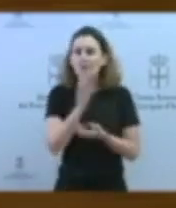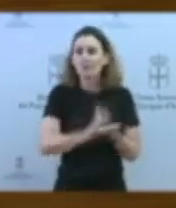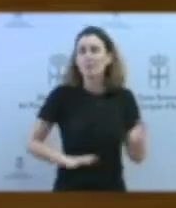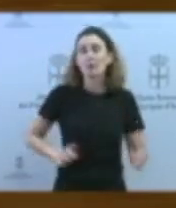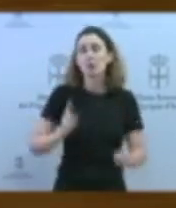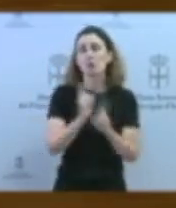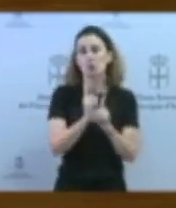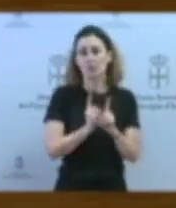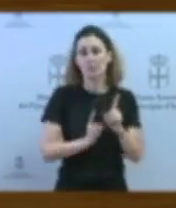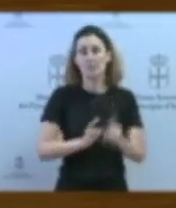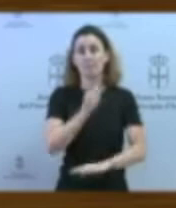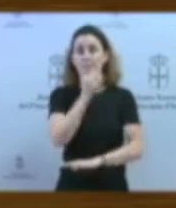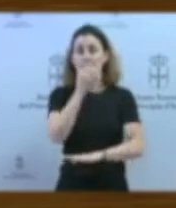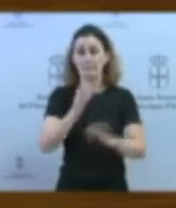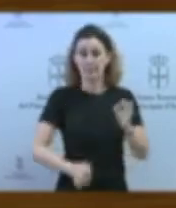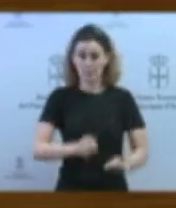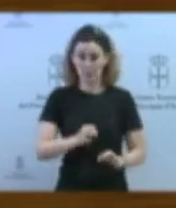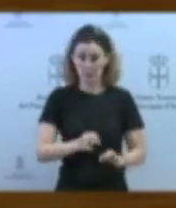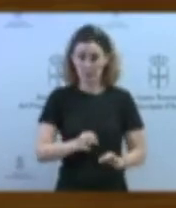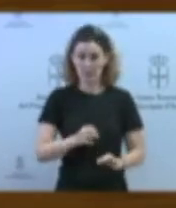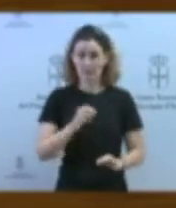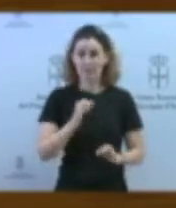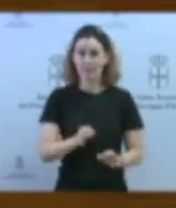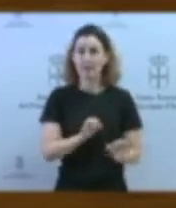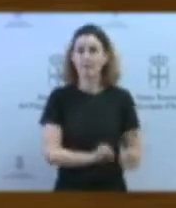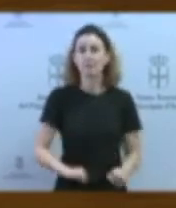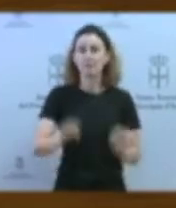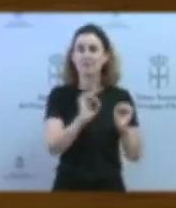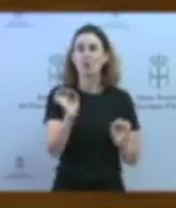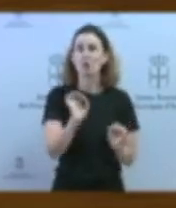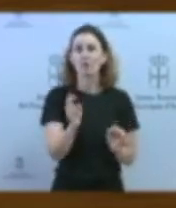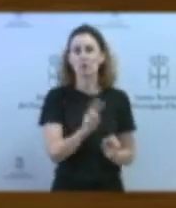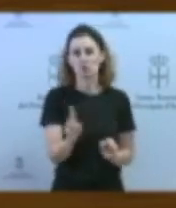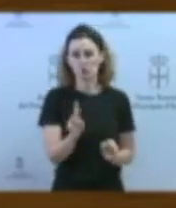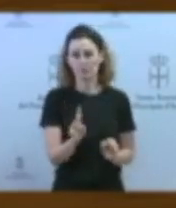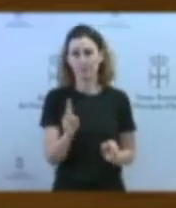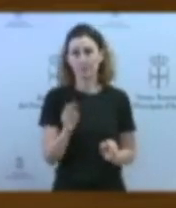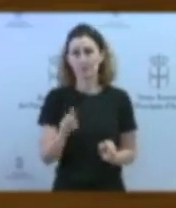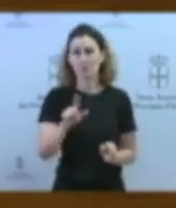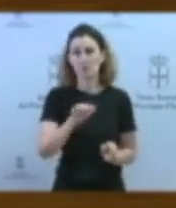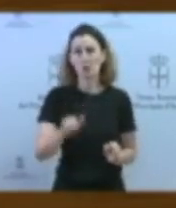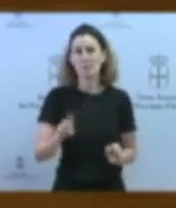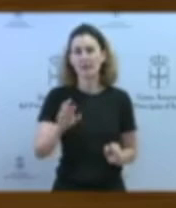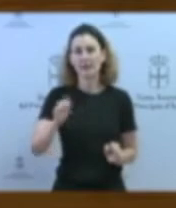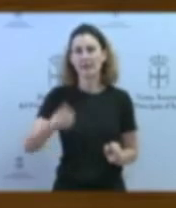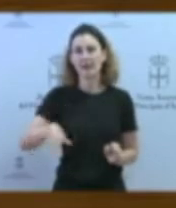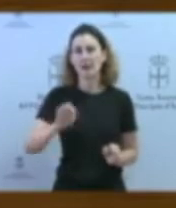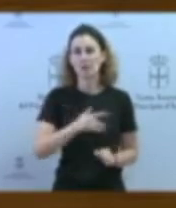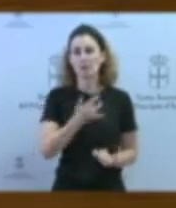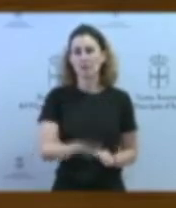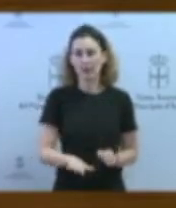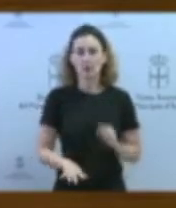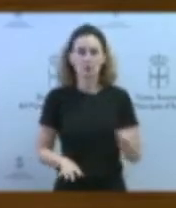ambos. Javier Gómez Liaño, indultado a pesar de que el Tribunal Supremo remitió un informe al ministro de Justicia, Ángel Acebes, oponiéndose al